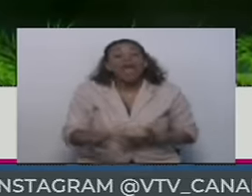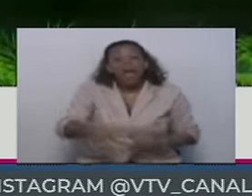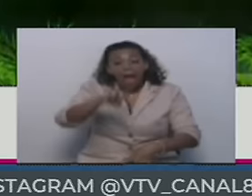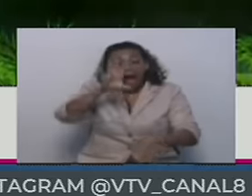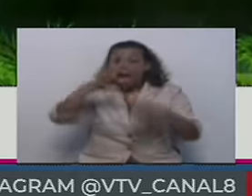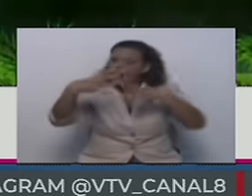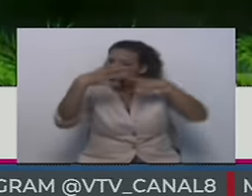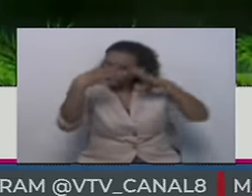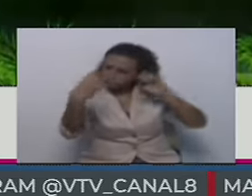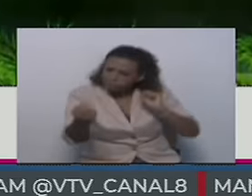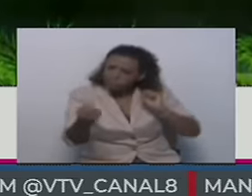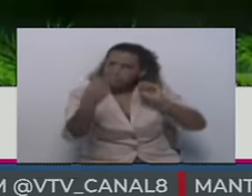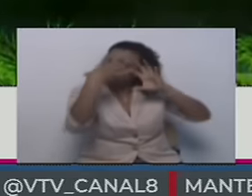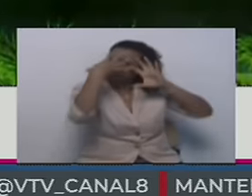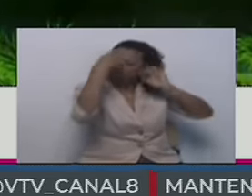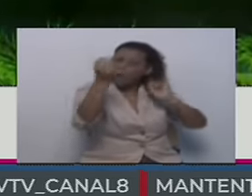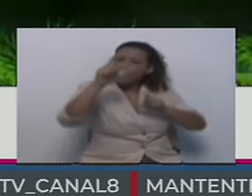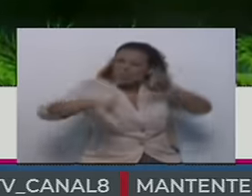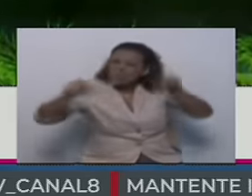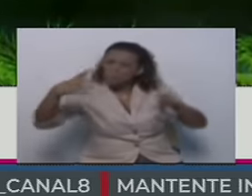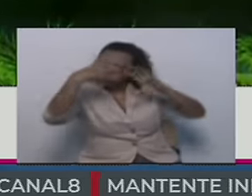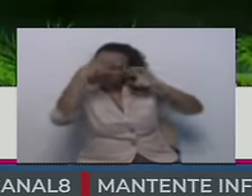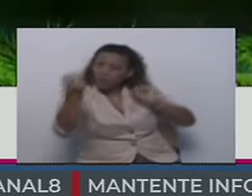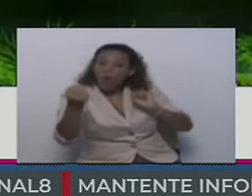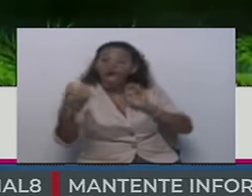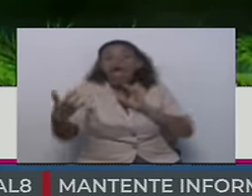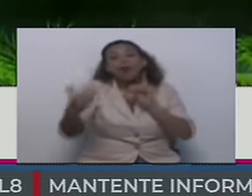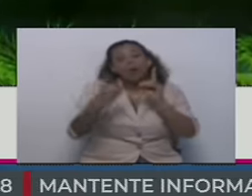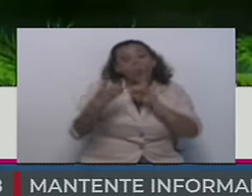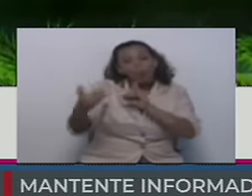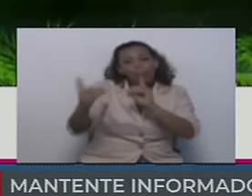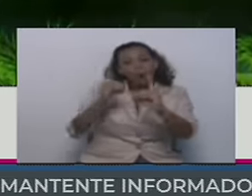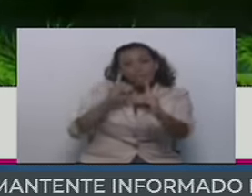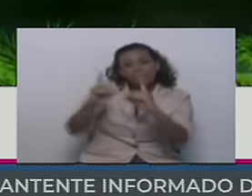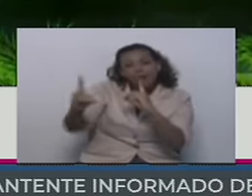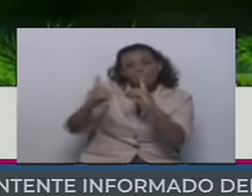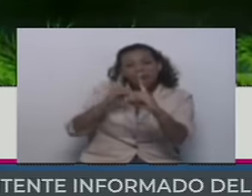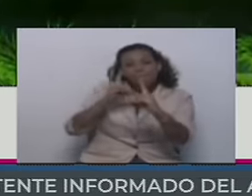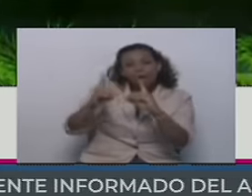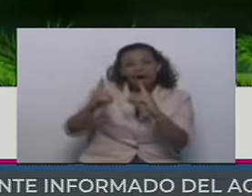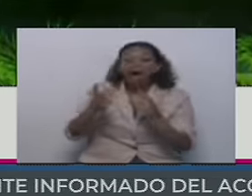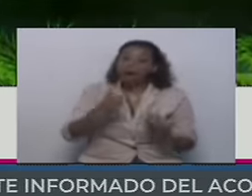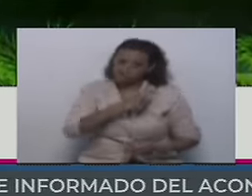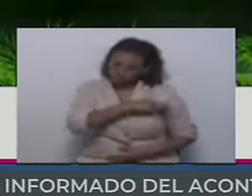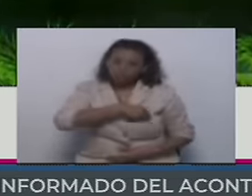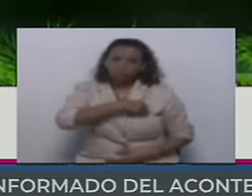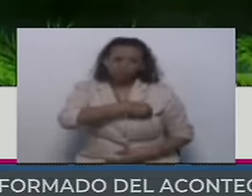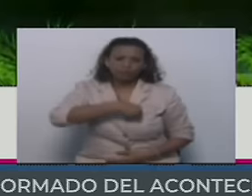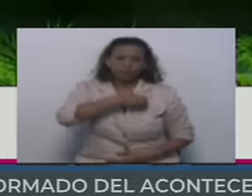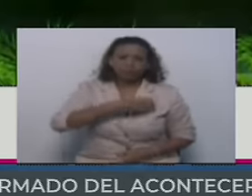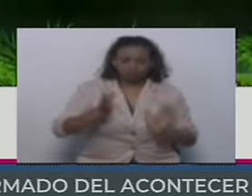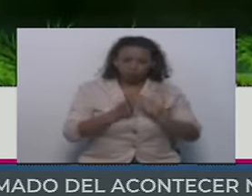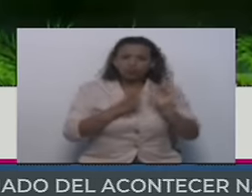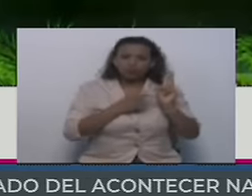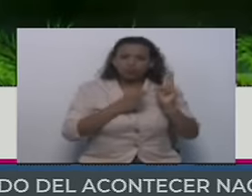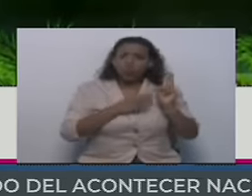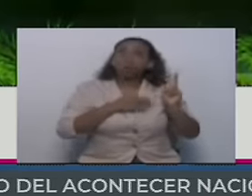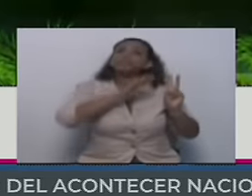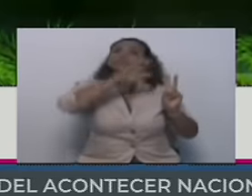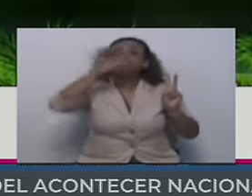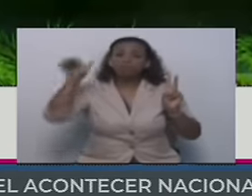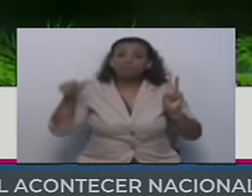entendimiento para el mundo, diálogo. Diálogo, tenemos moral para decirle al mundo. El mundo